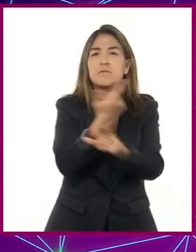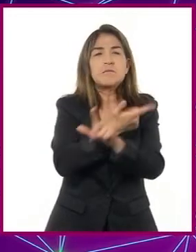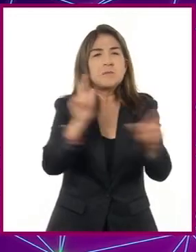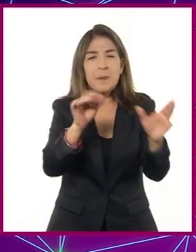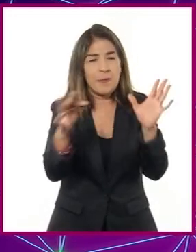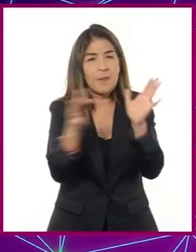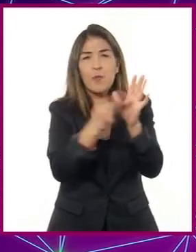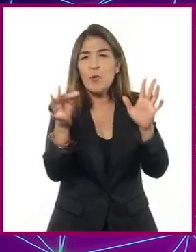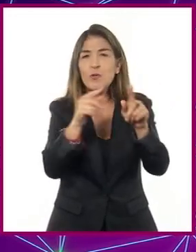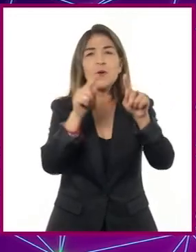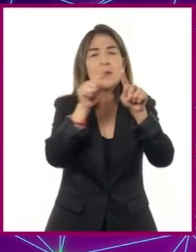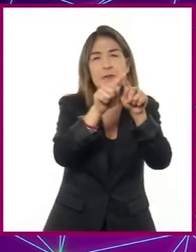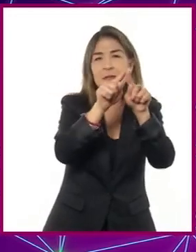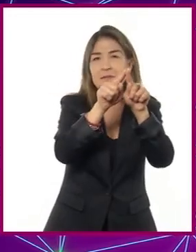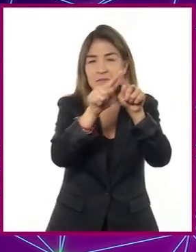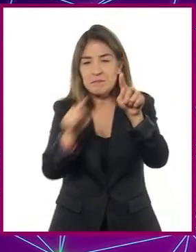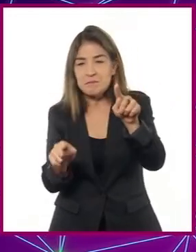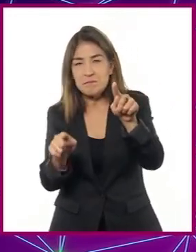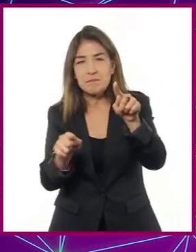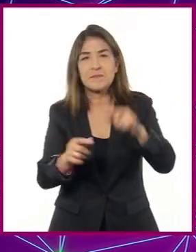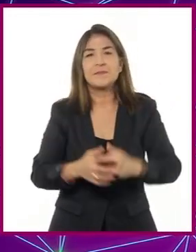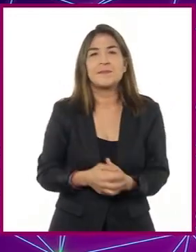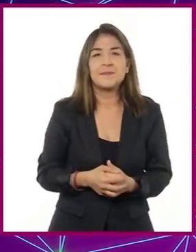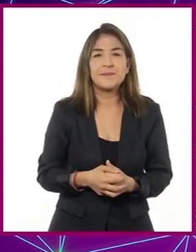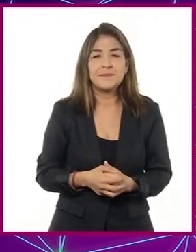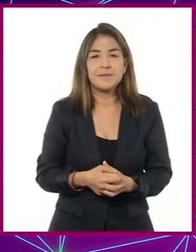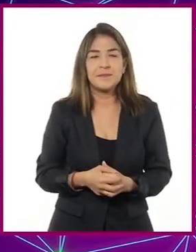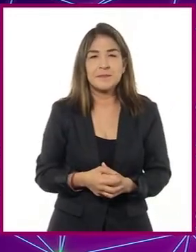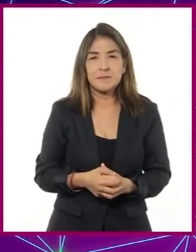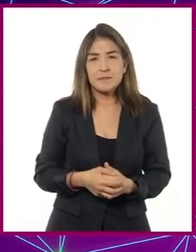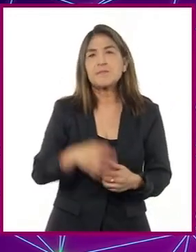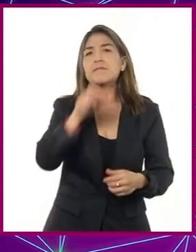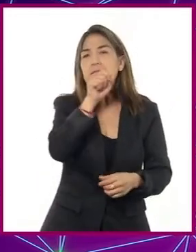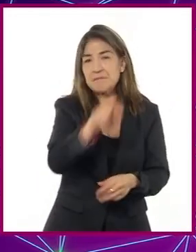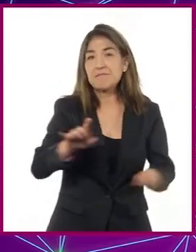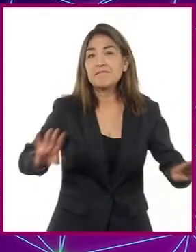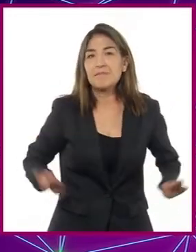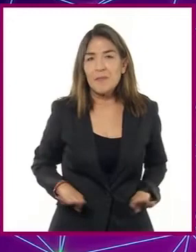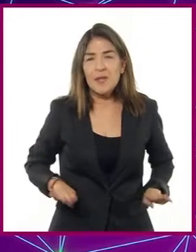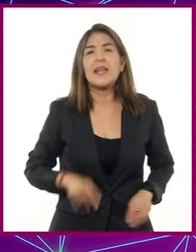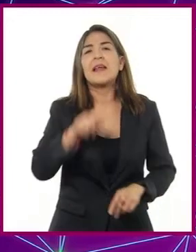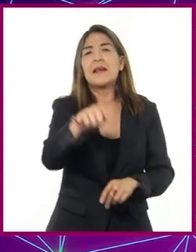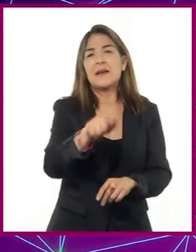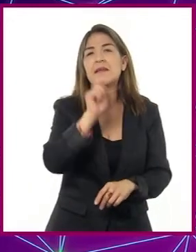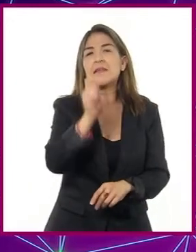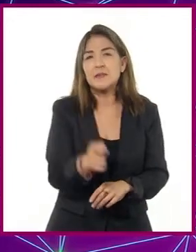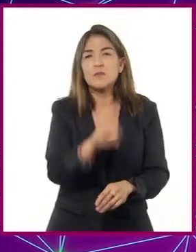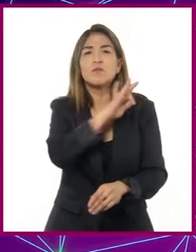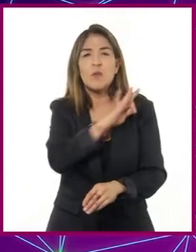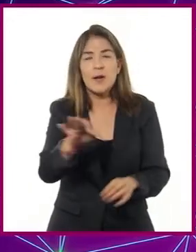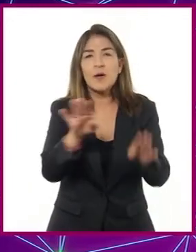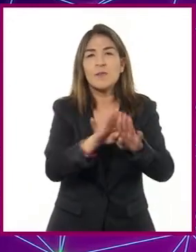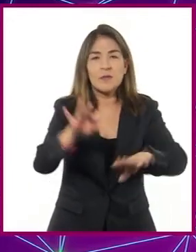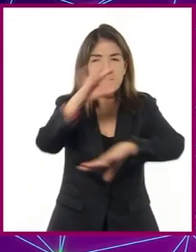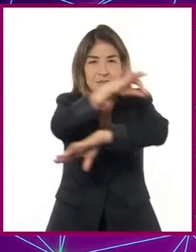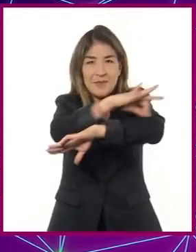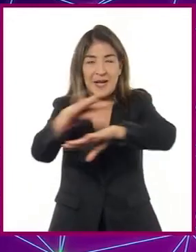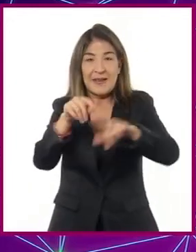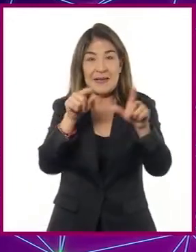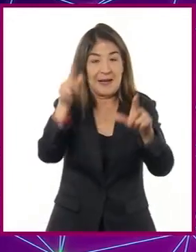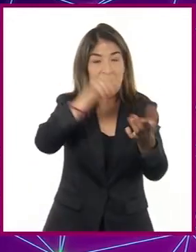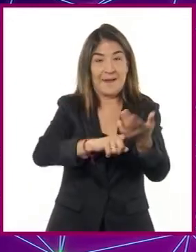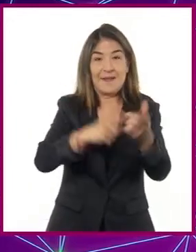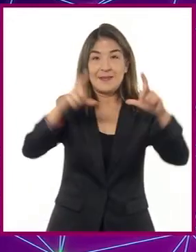punto a cualquier otro. En particular, es posible trazar el radio desde